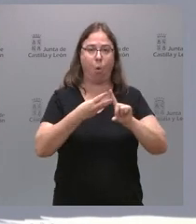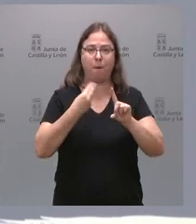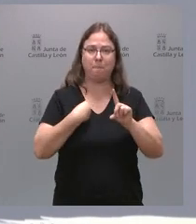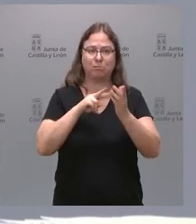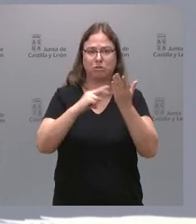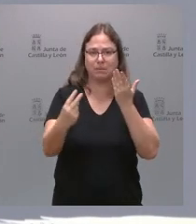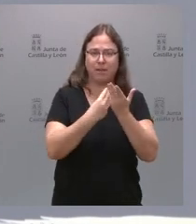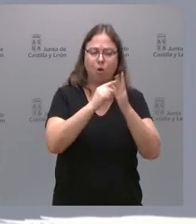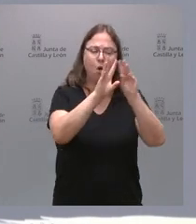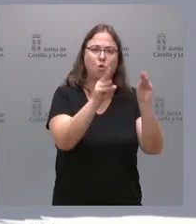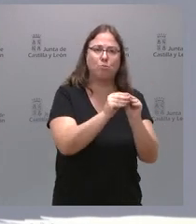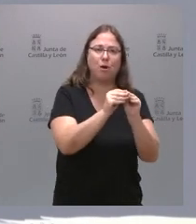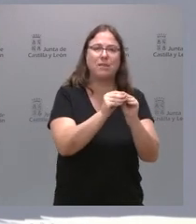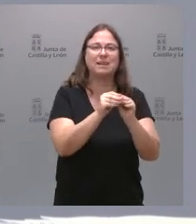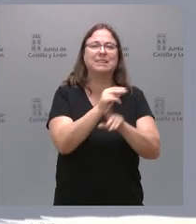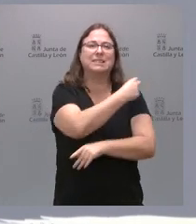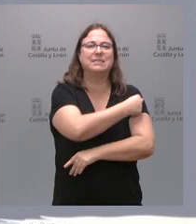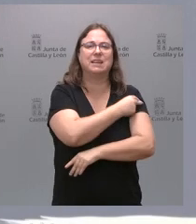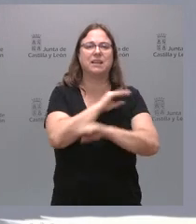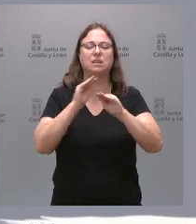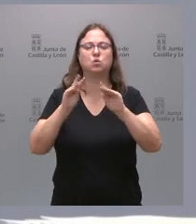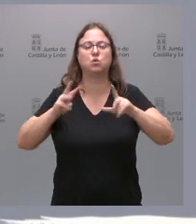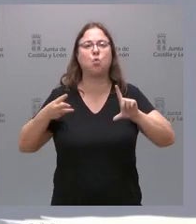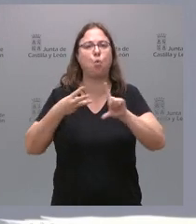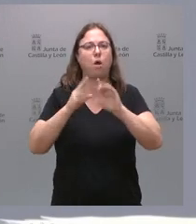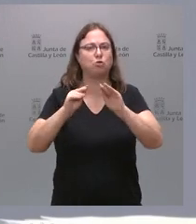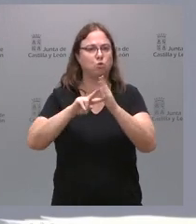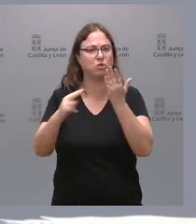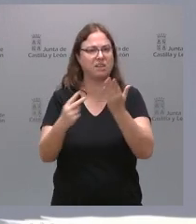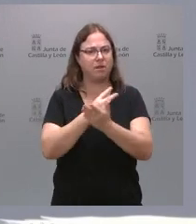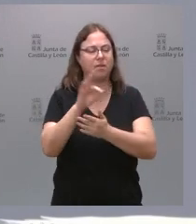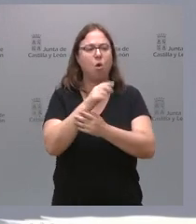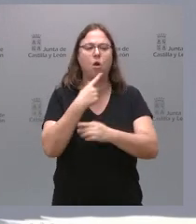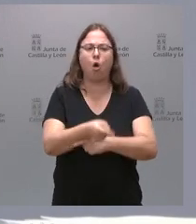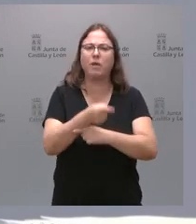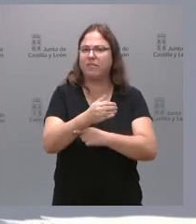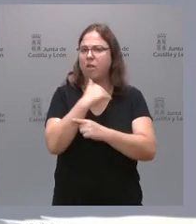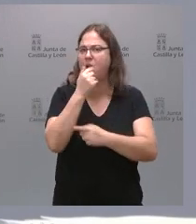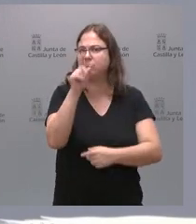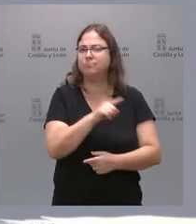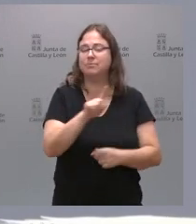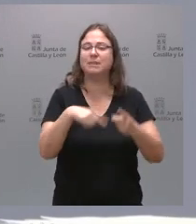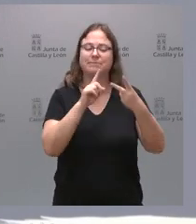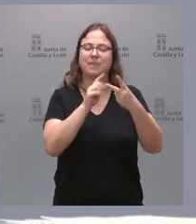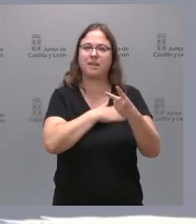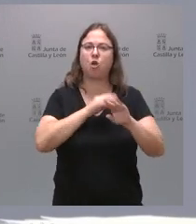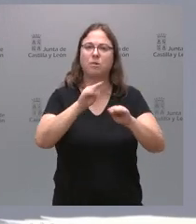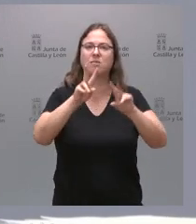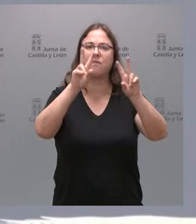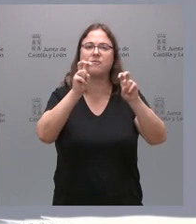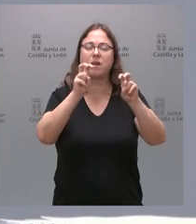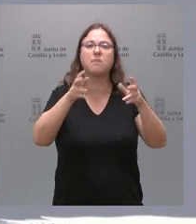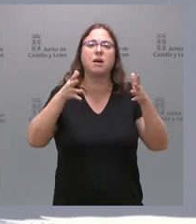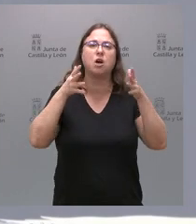si se va a agrupar porque sanidad tiene su propia página web de transparencia si va a haber algún tipo de obligatoriedad y demás y también quería preguntarle por el tema del